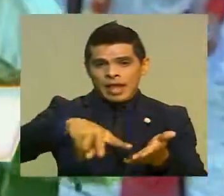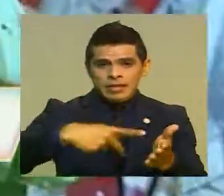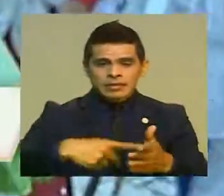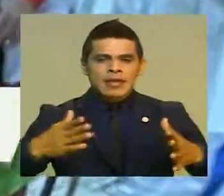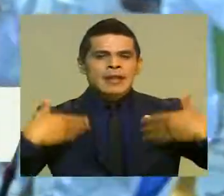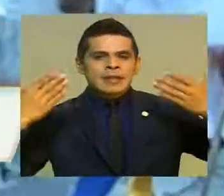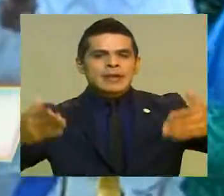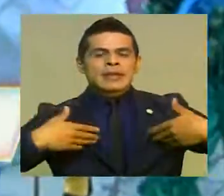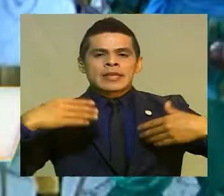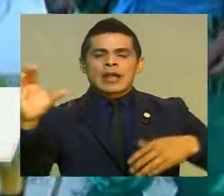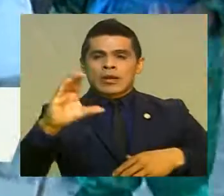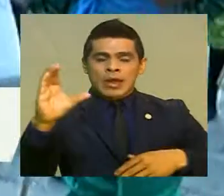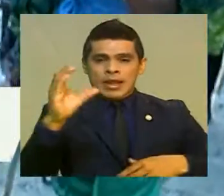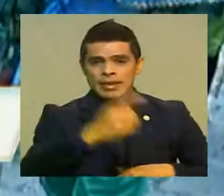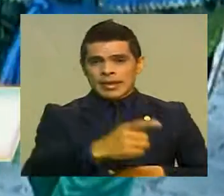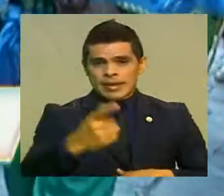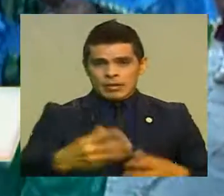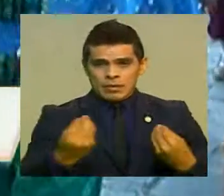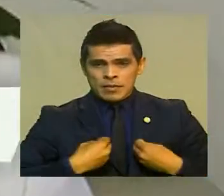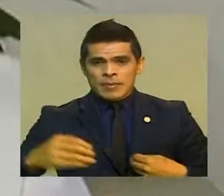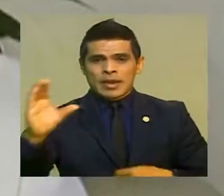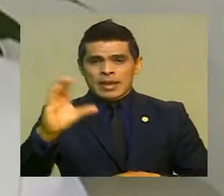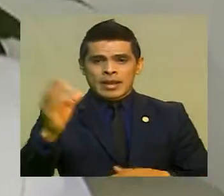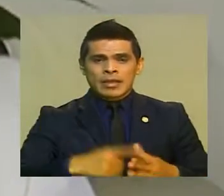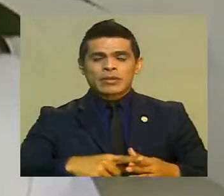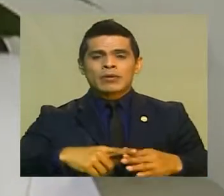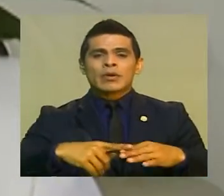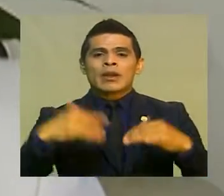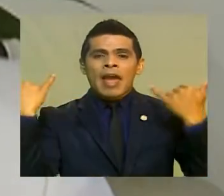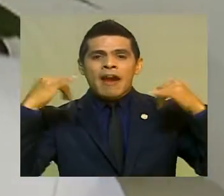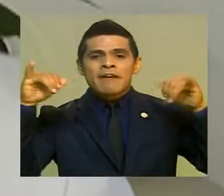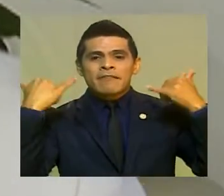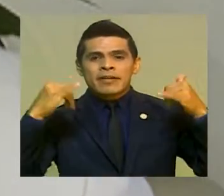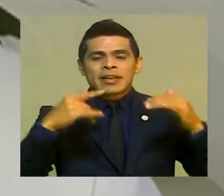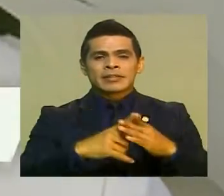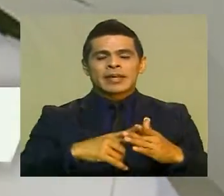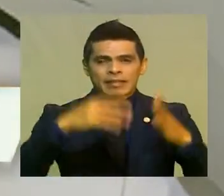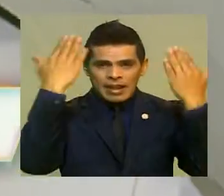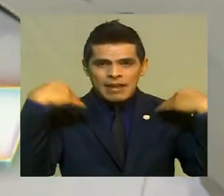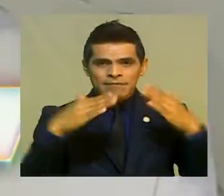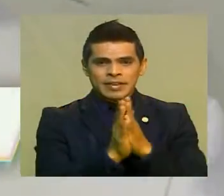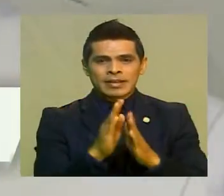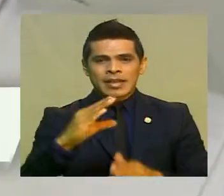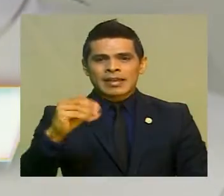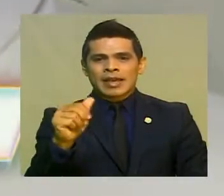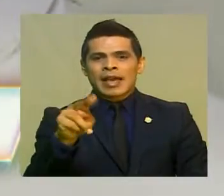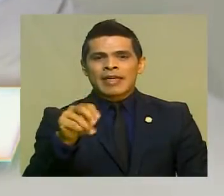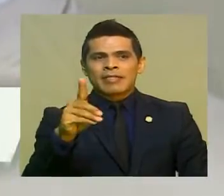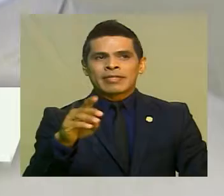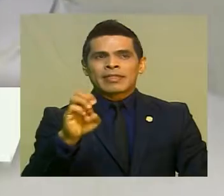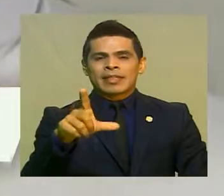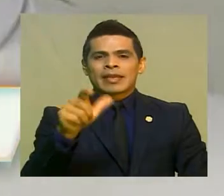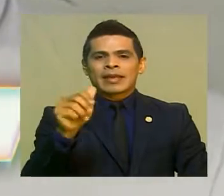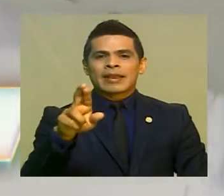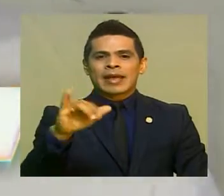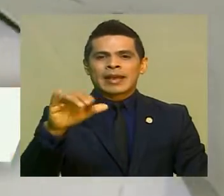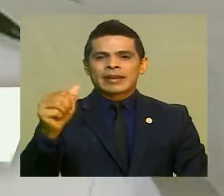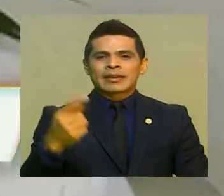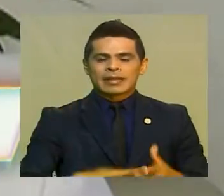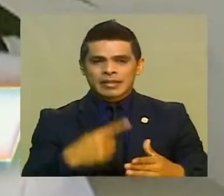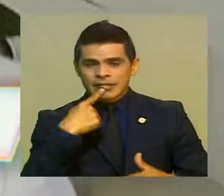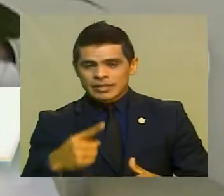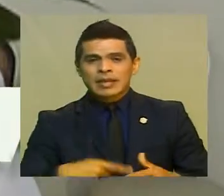caraqueños celebraron la fiesta de la candelaria luego en liturgia oficial católica hoy se celebra